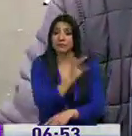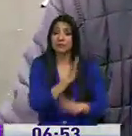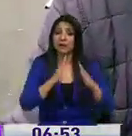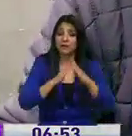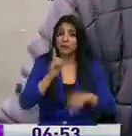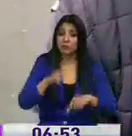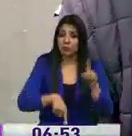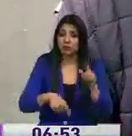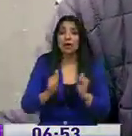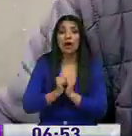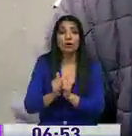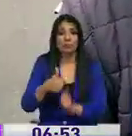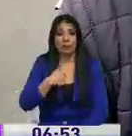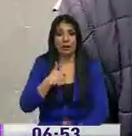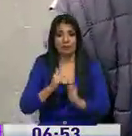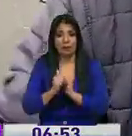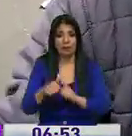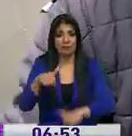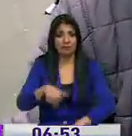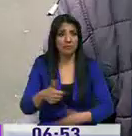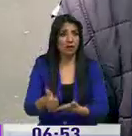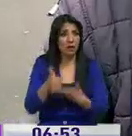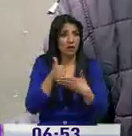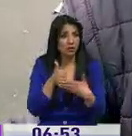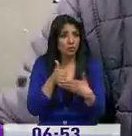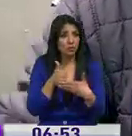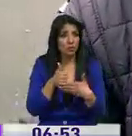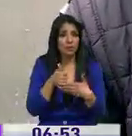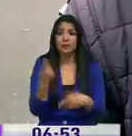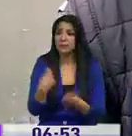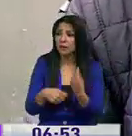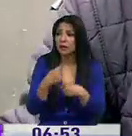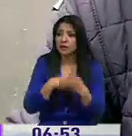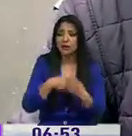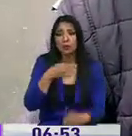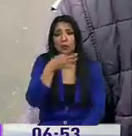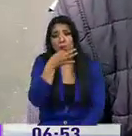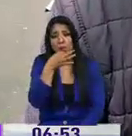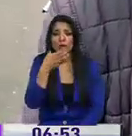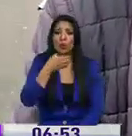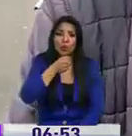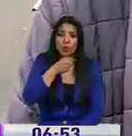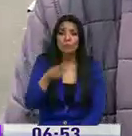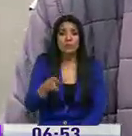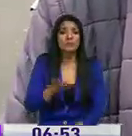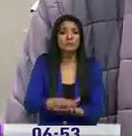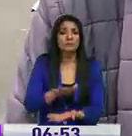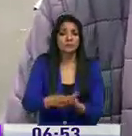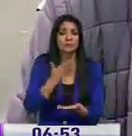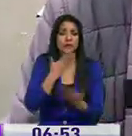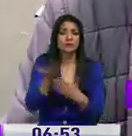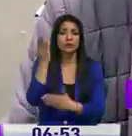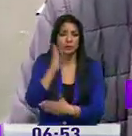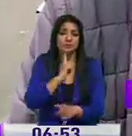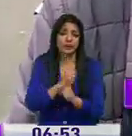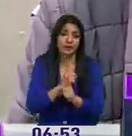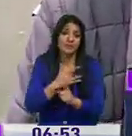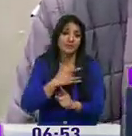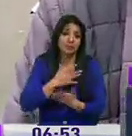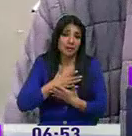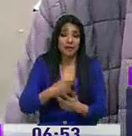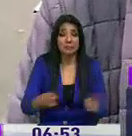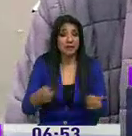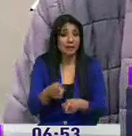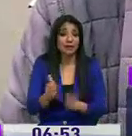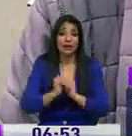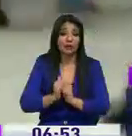por lo menos él me ayuda a por lo bonito no pero él está tranquilo gracias yo yo sé que apenado pero tengo que